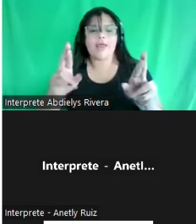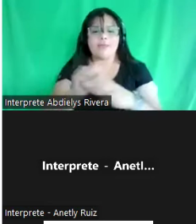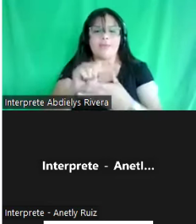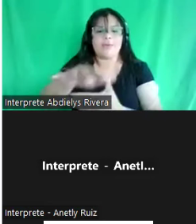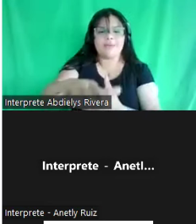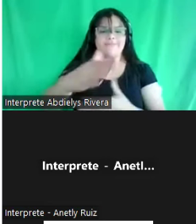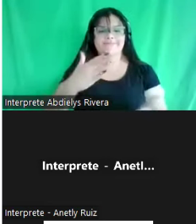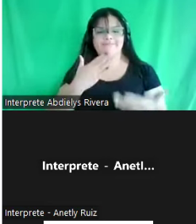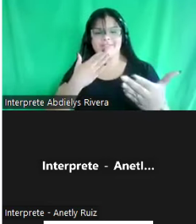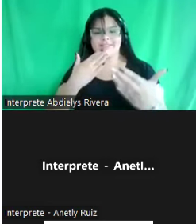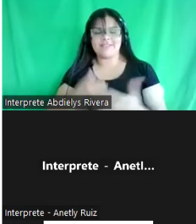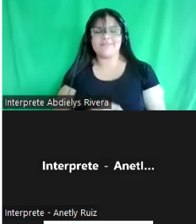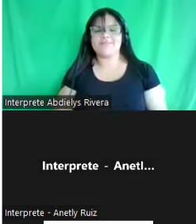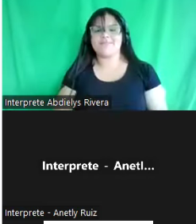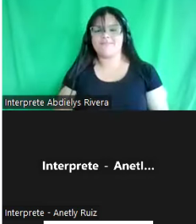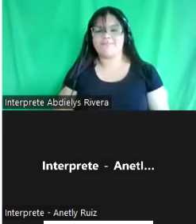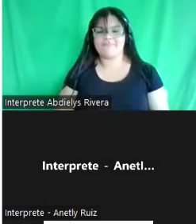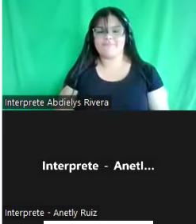Gracias. Gracias.